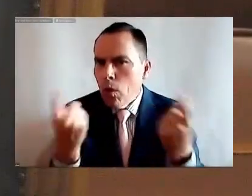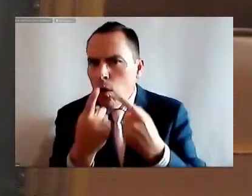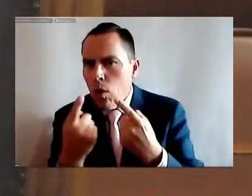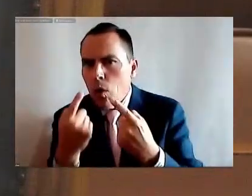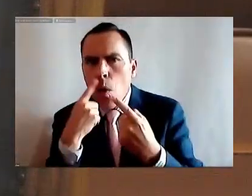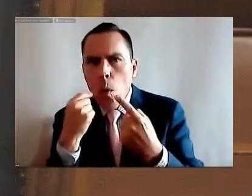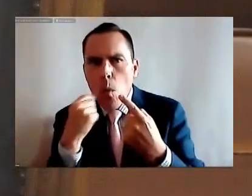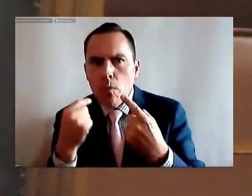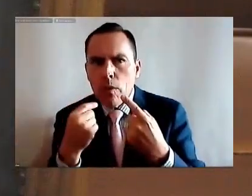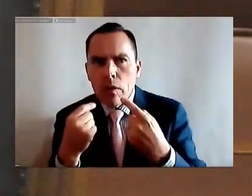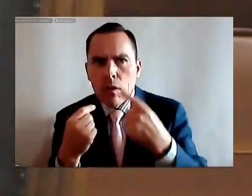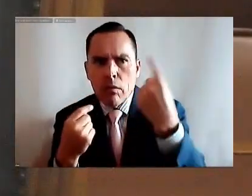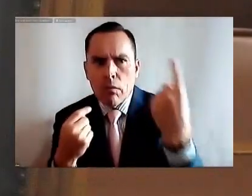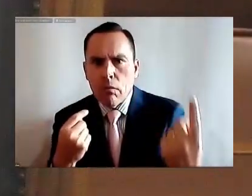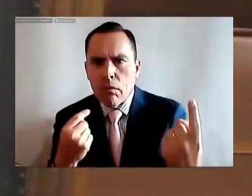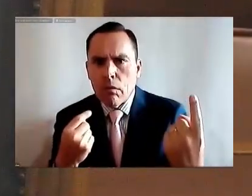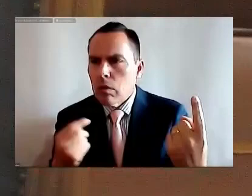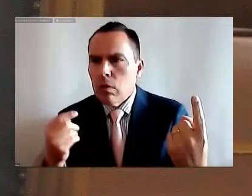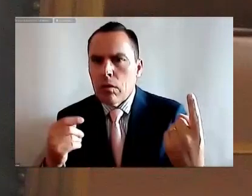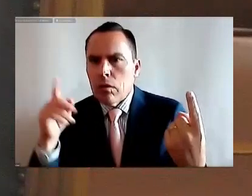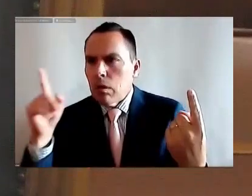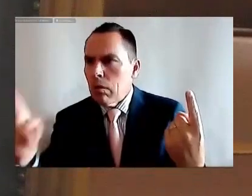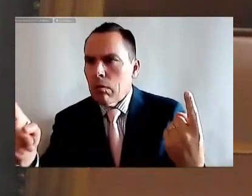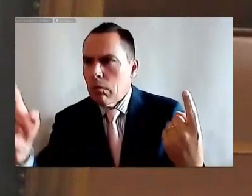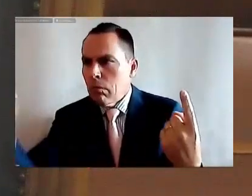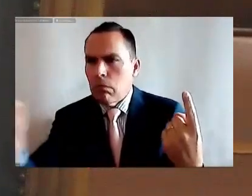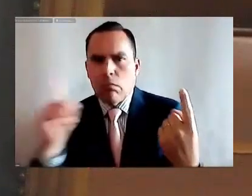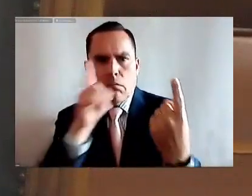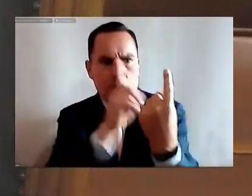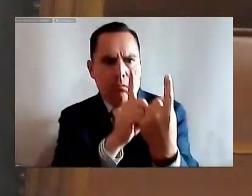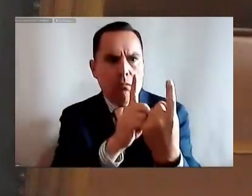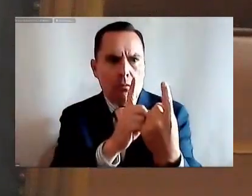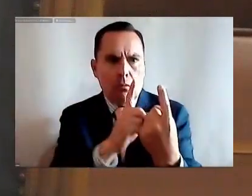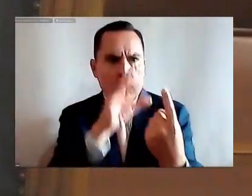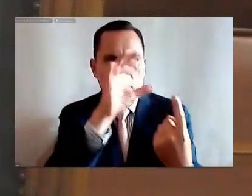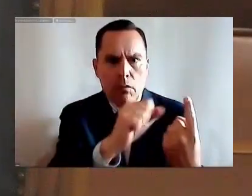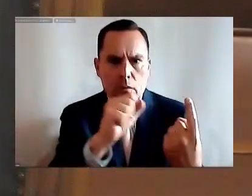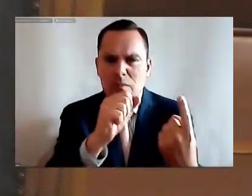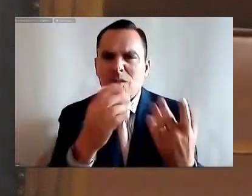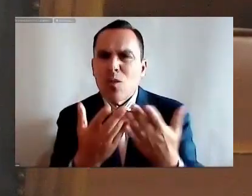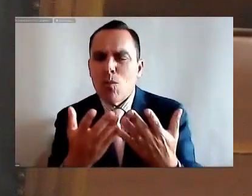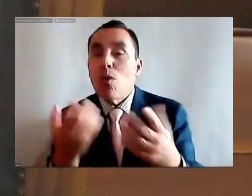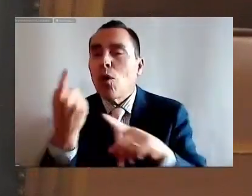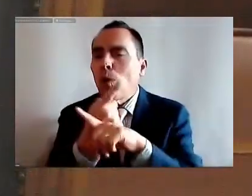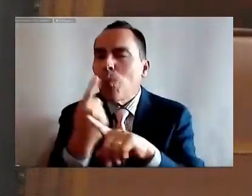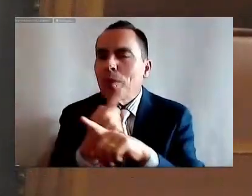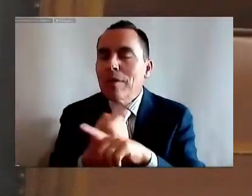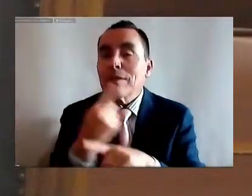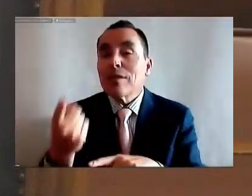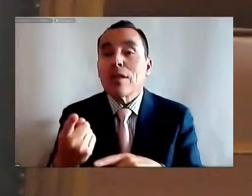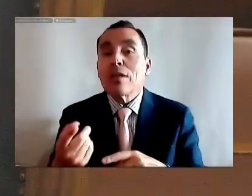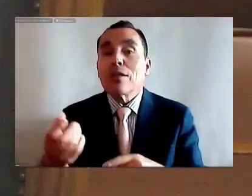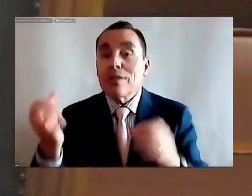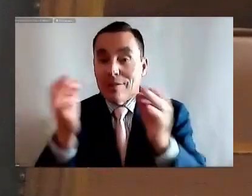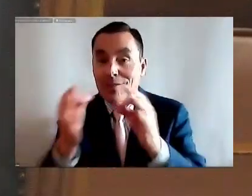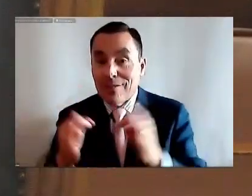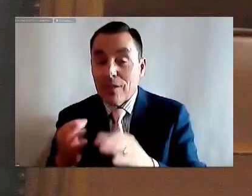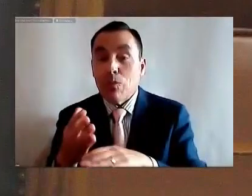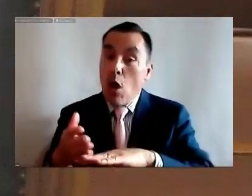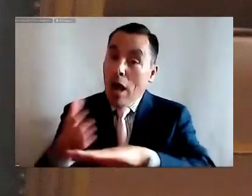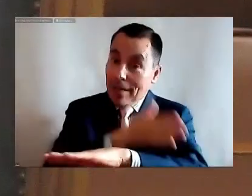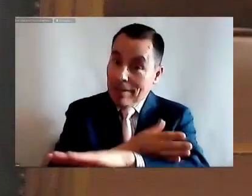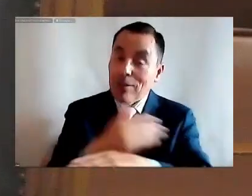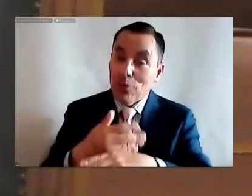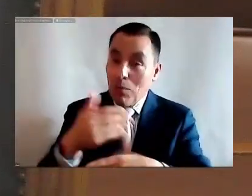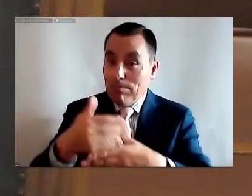obviamente pretende obtener por esa vía. Entonces, ¿qué es interesante? La conversación, yo les puedo contar en la trastienda, la conversación cuando